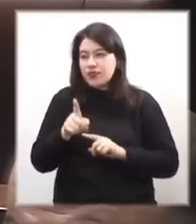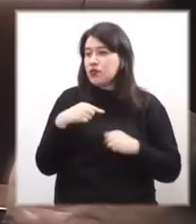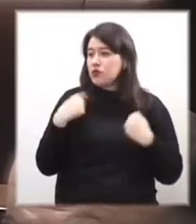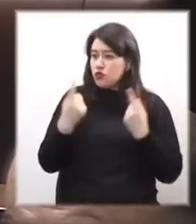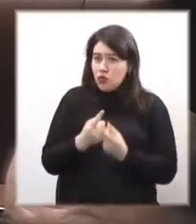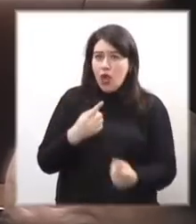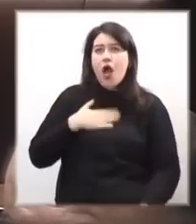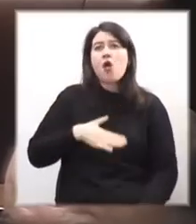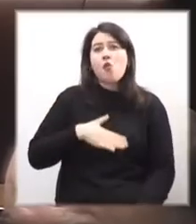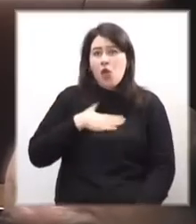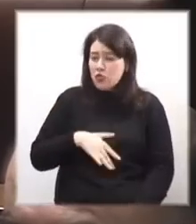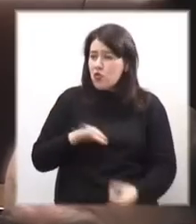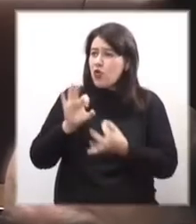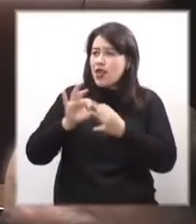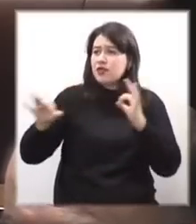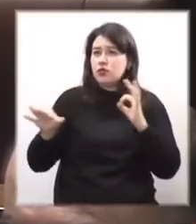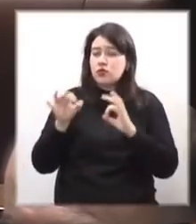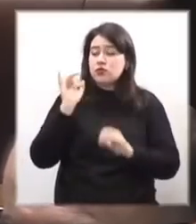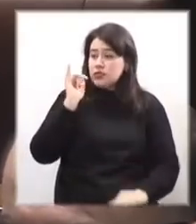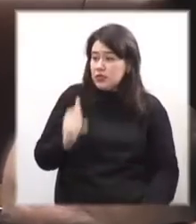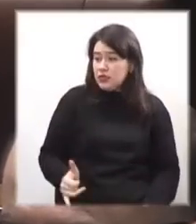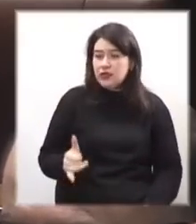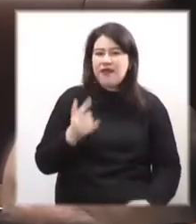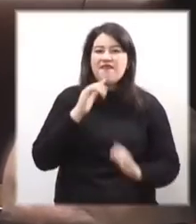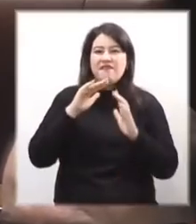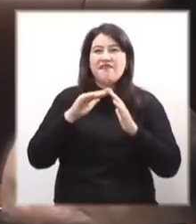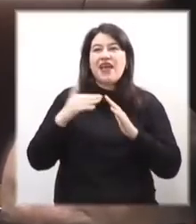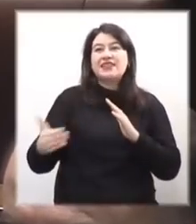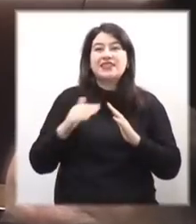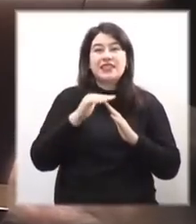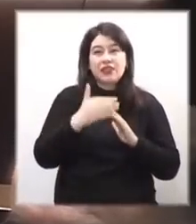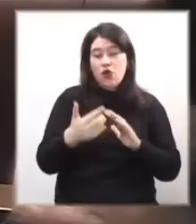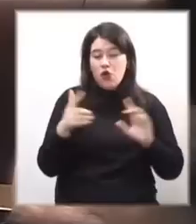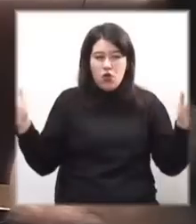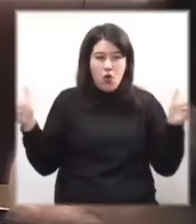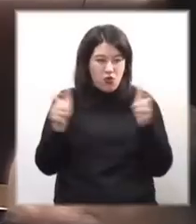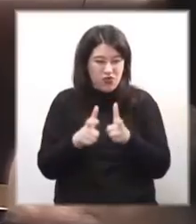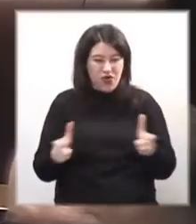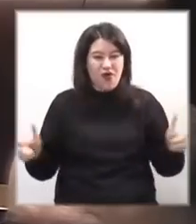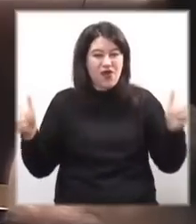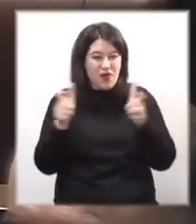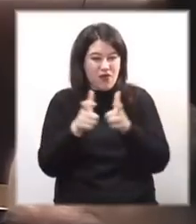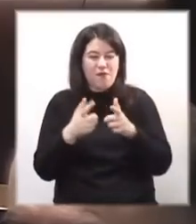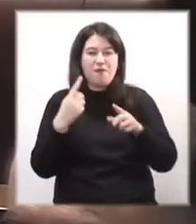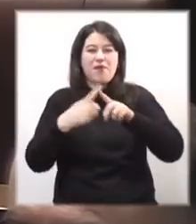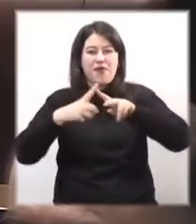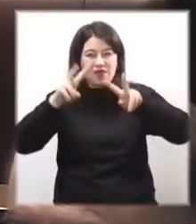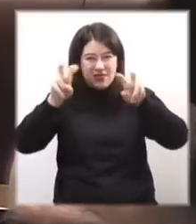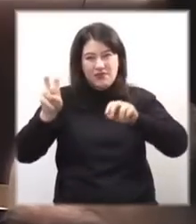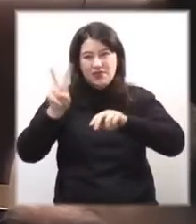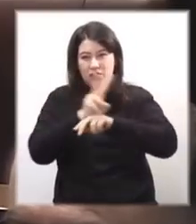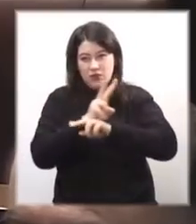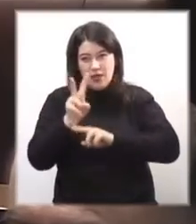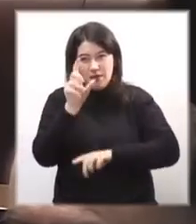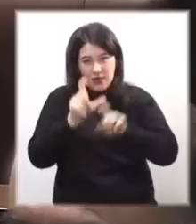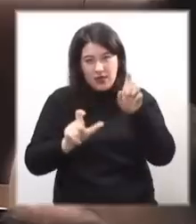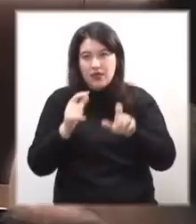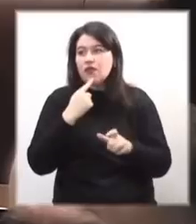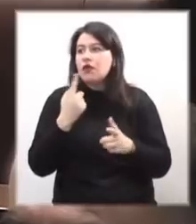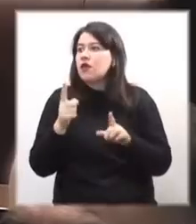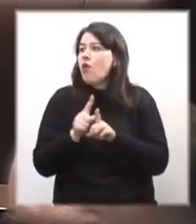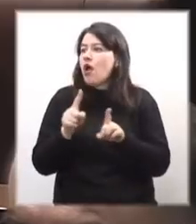lo sostenemos y lo reafirmamos, porque también lo que dicen los vecinos en estas reuniones por seguridad pública es que ha habido